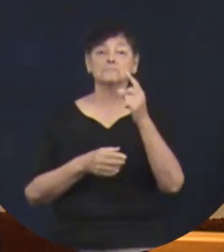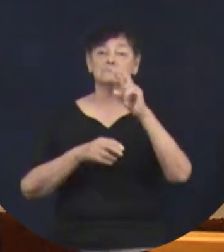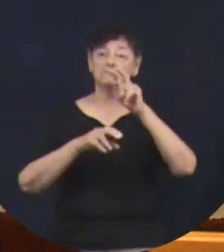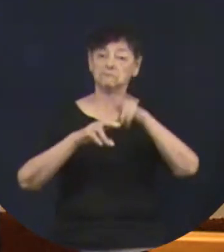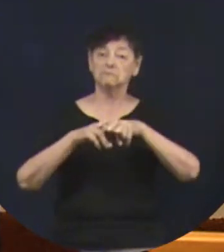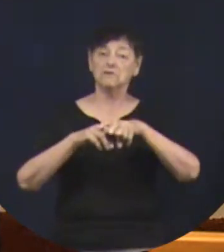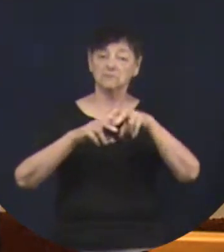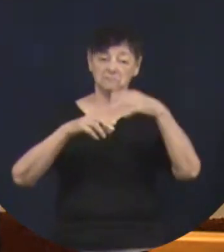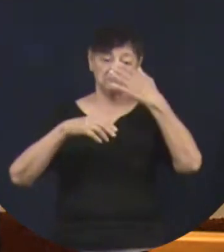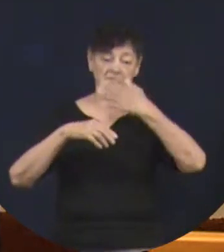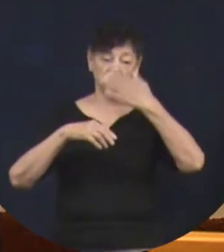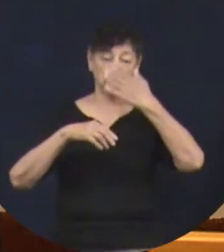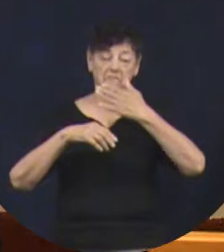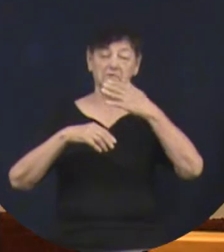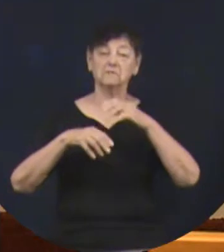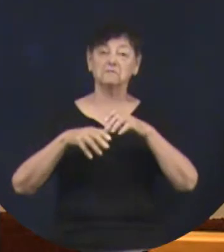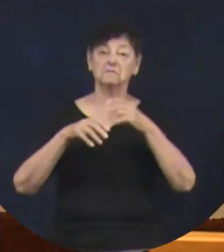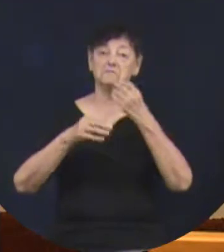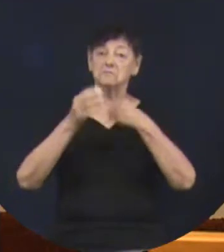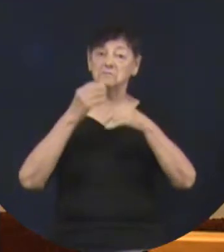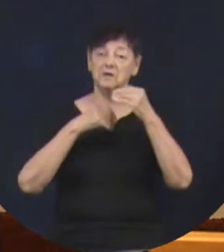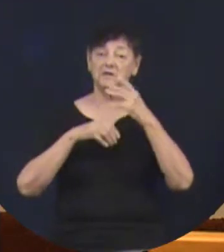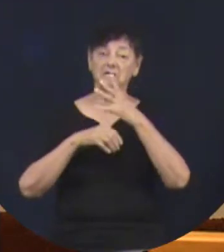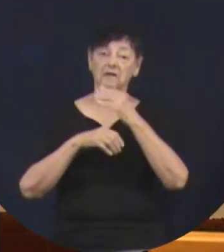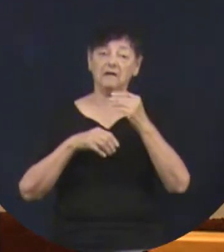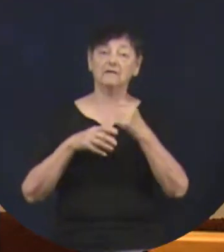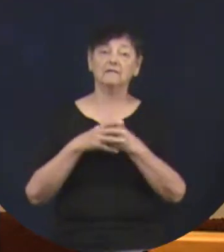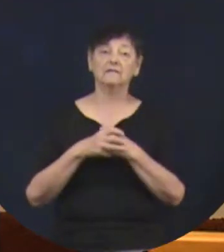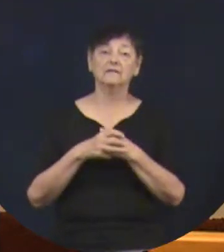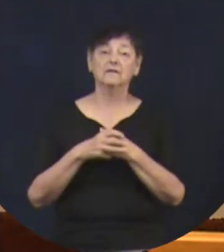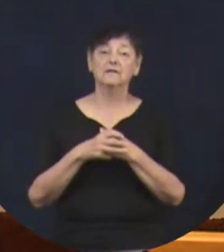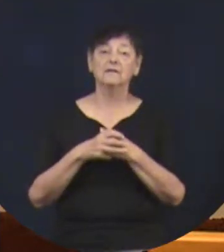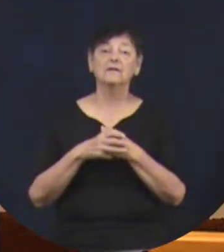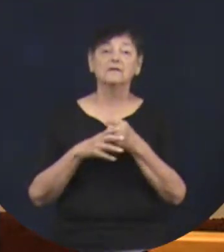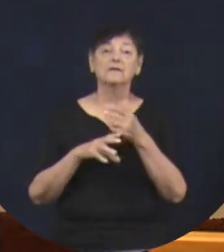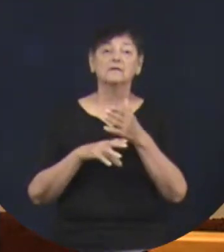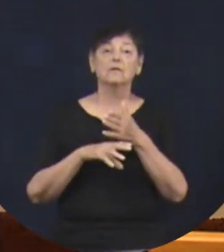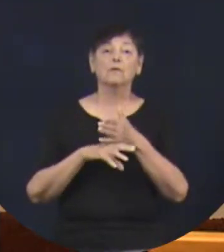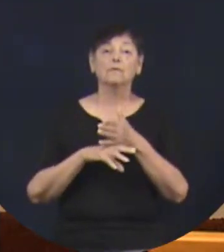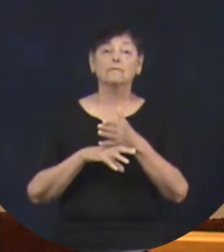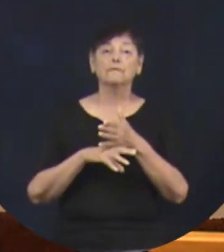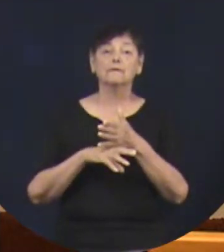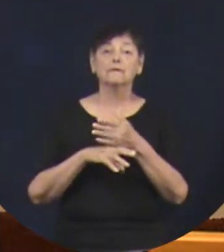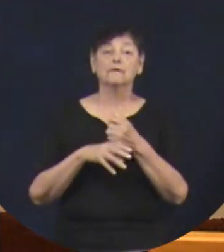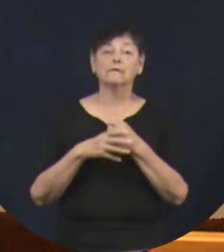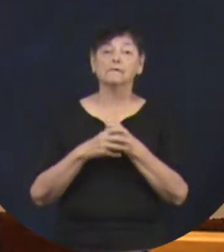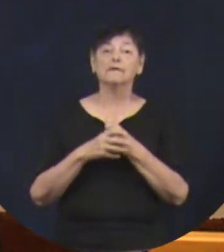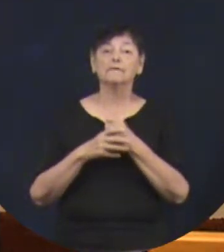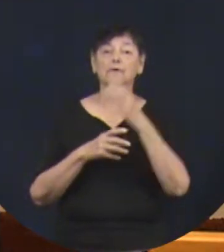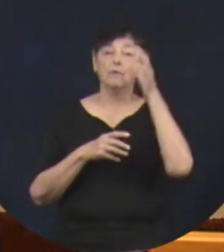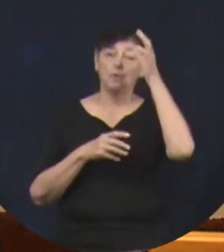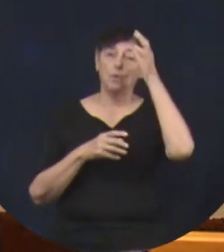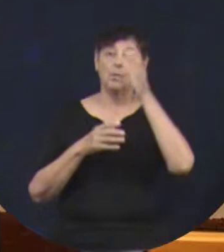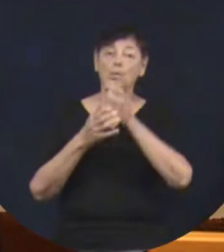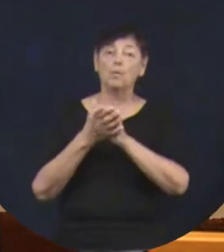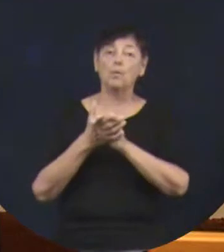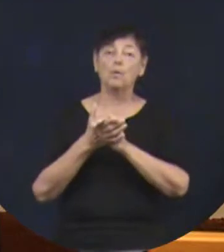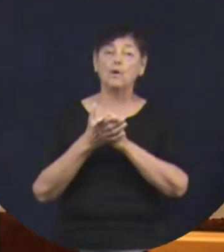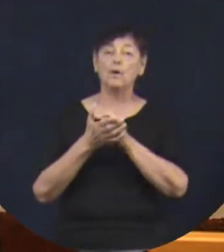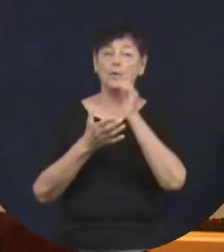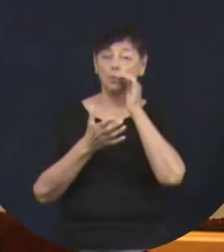puestos en los banquetes, y se echan sobre los bienes de las viudas,